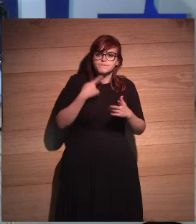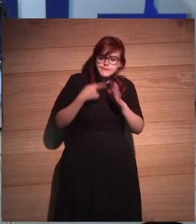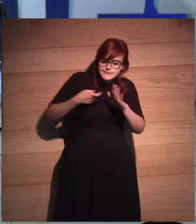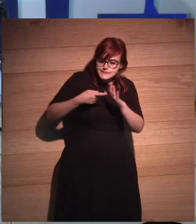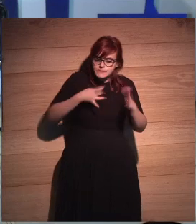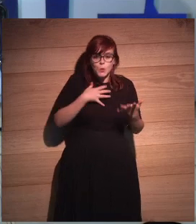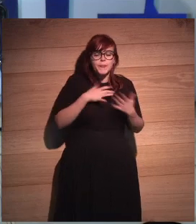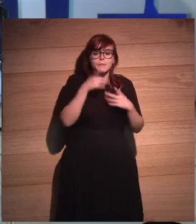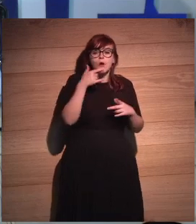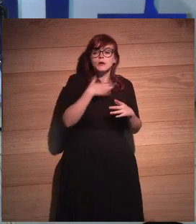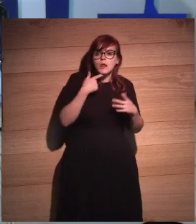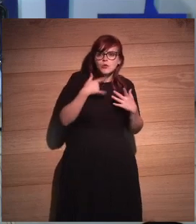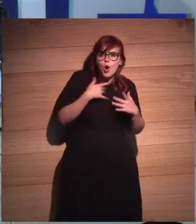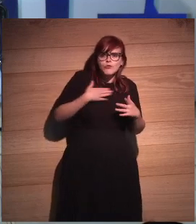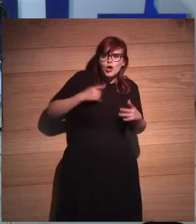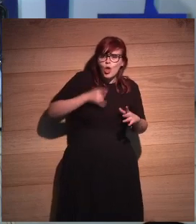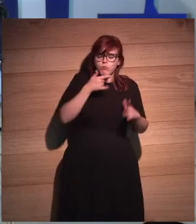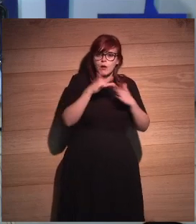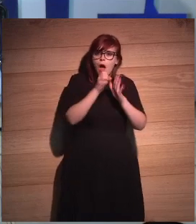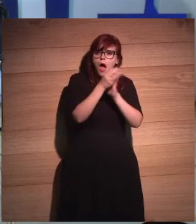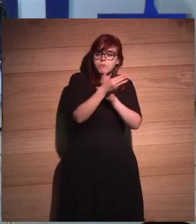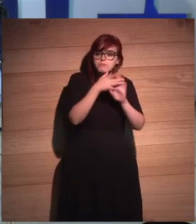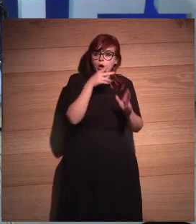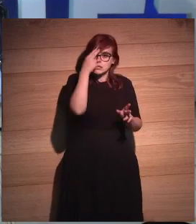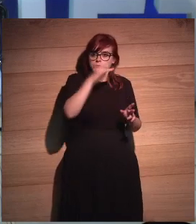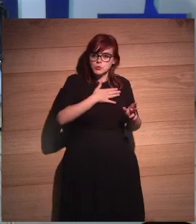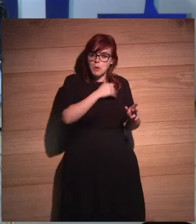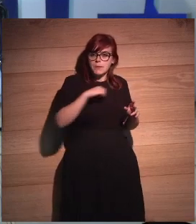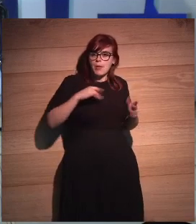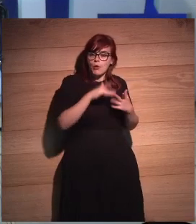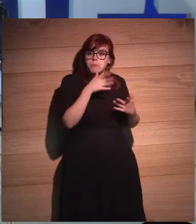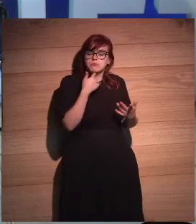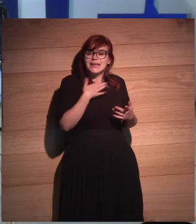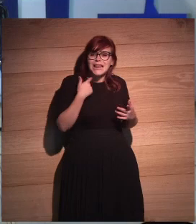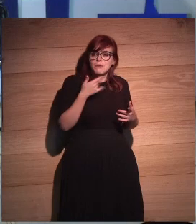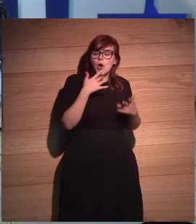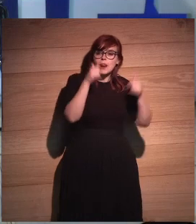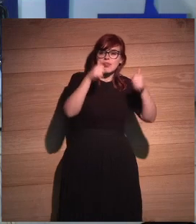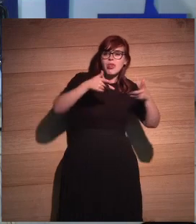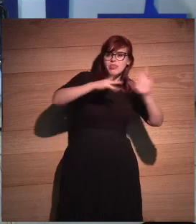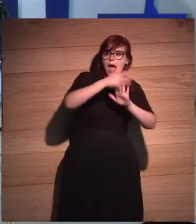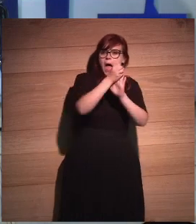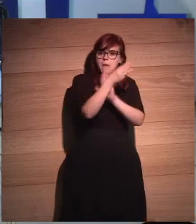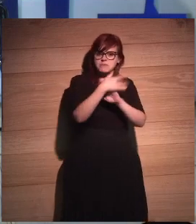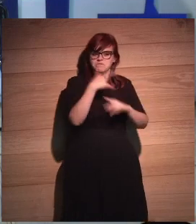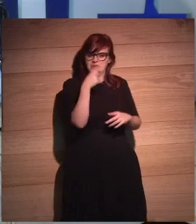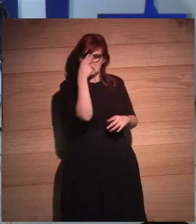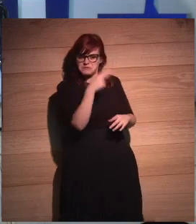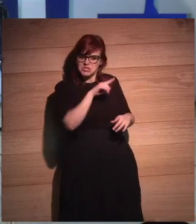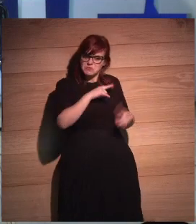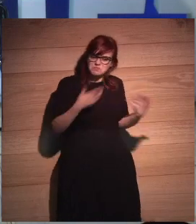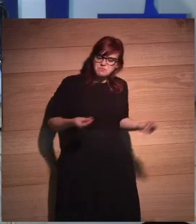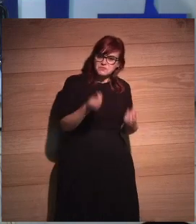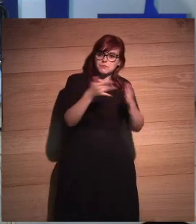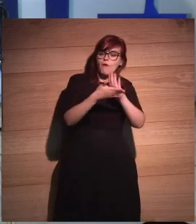vienen allí y a lo mejor tú no las quieres tener porque respetas tu privacidad tanto como para saber que la licencia de esta aplicación no la respeta como a ti te